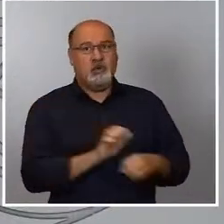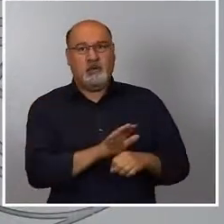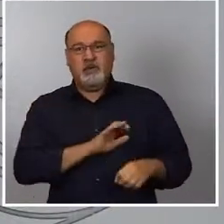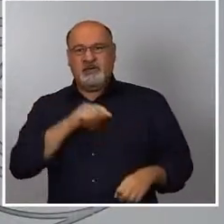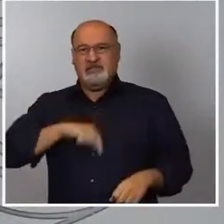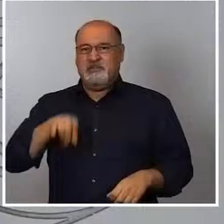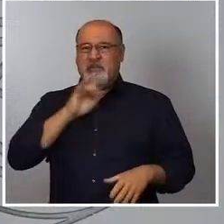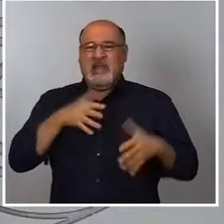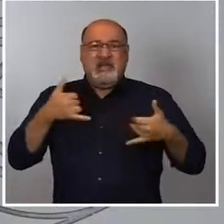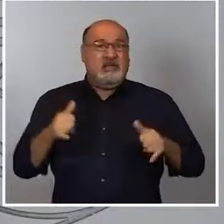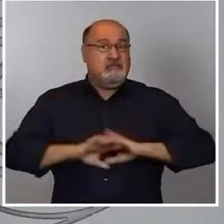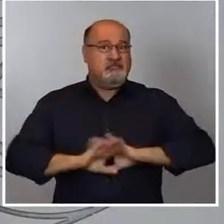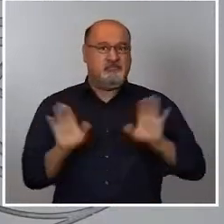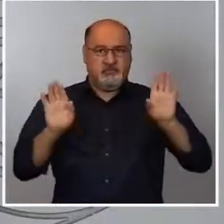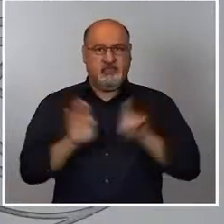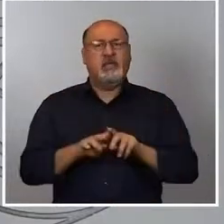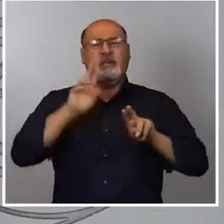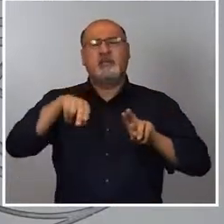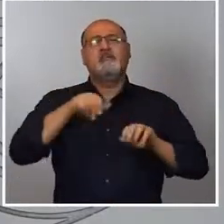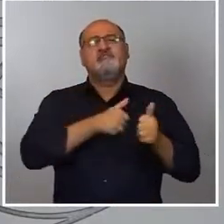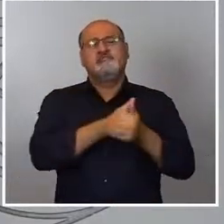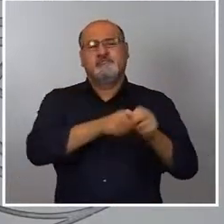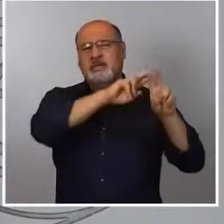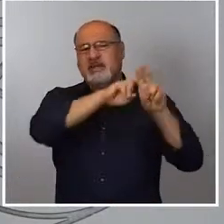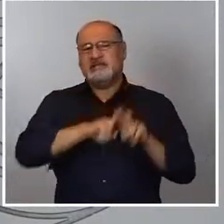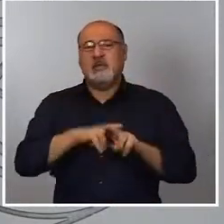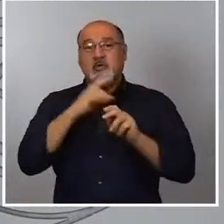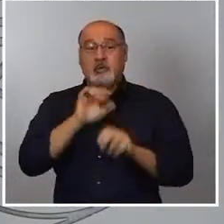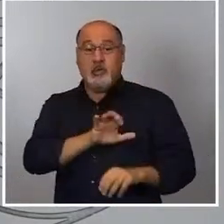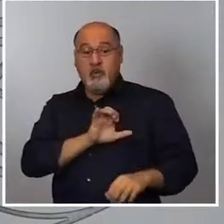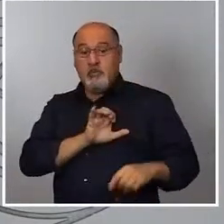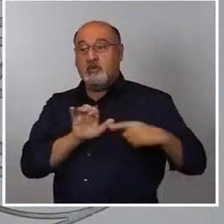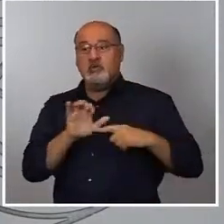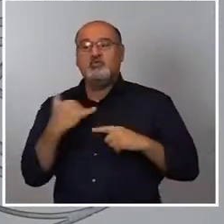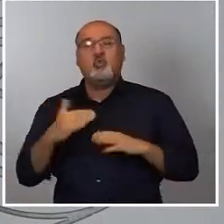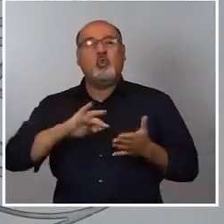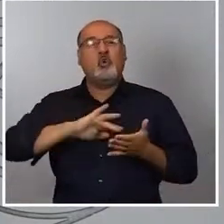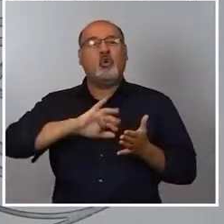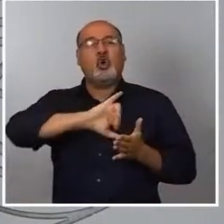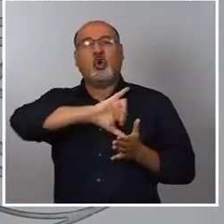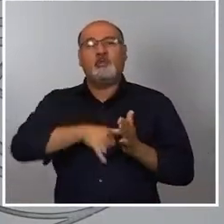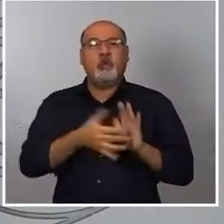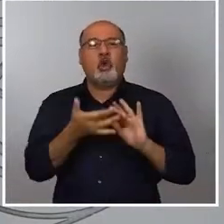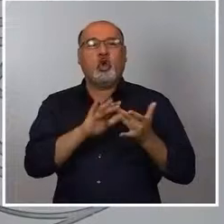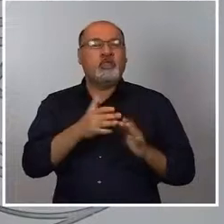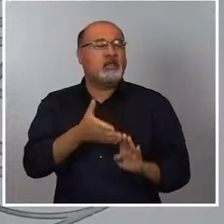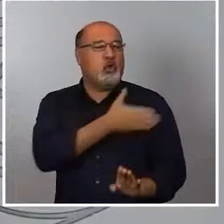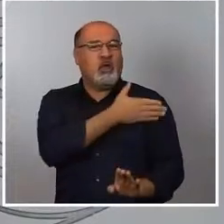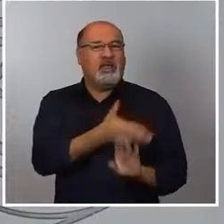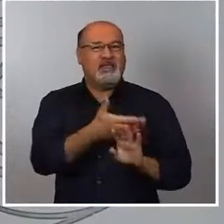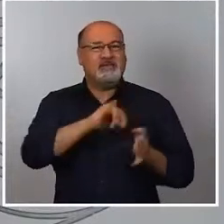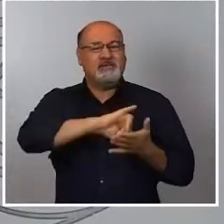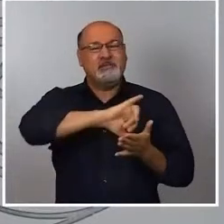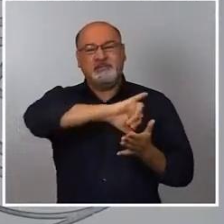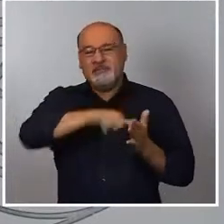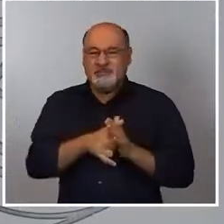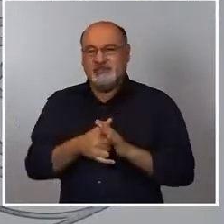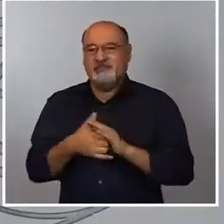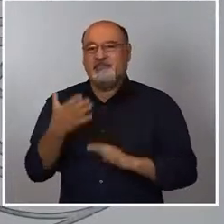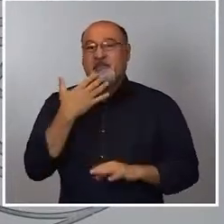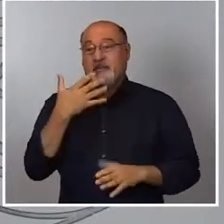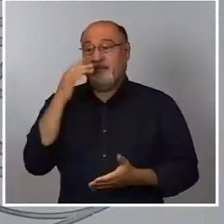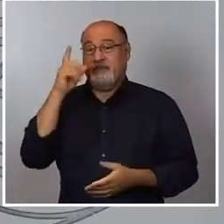y también el rastreo el rastreo con las personas que han contactado estas personas que han dado que han dado positivo